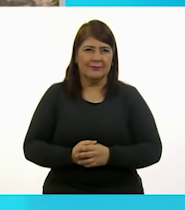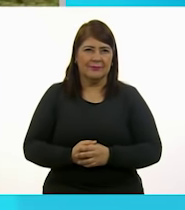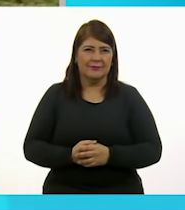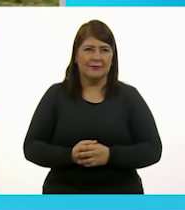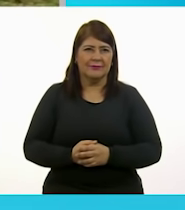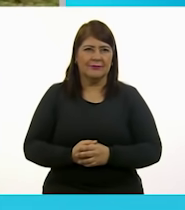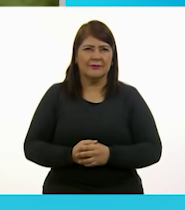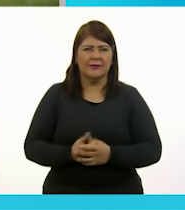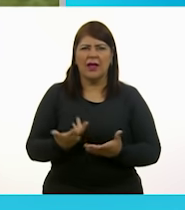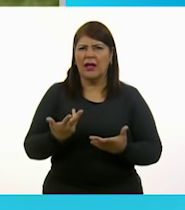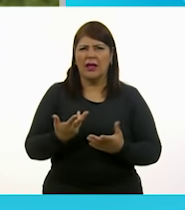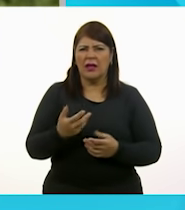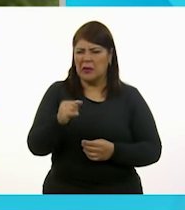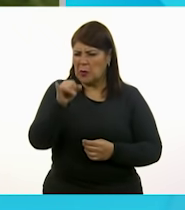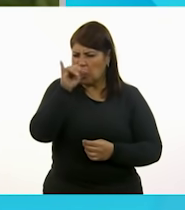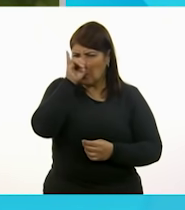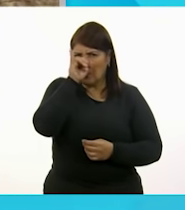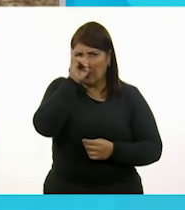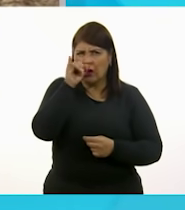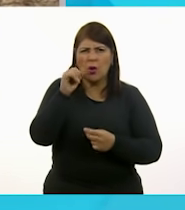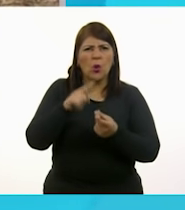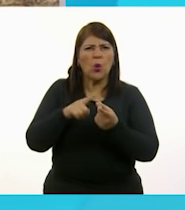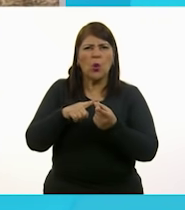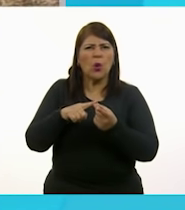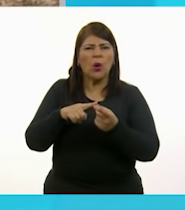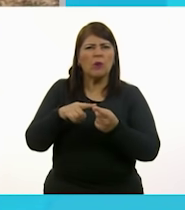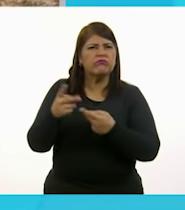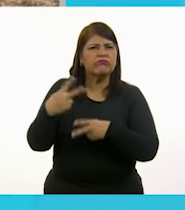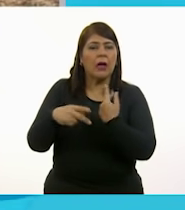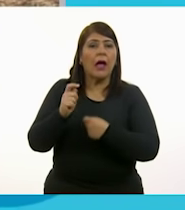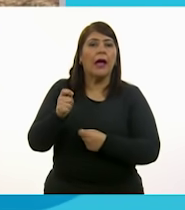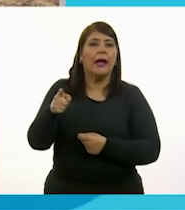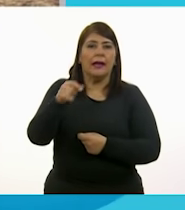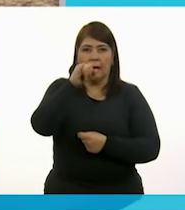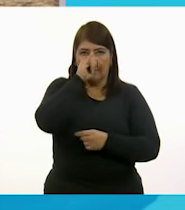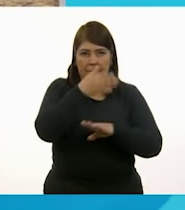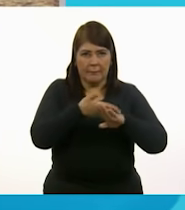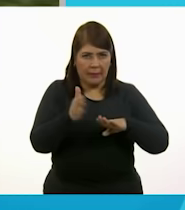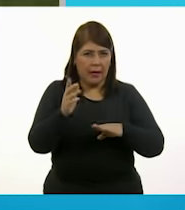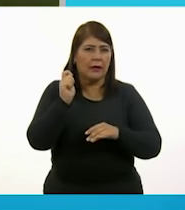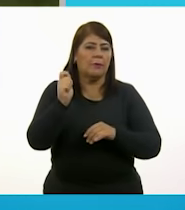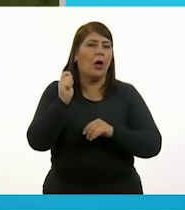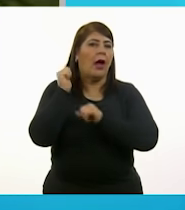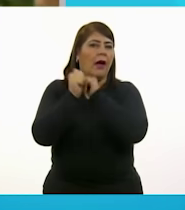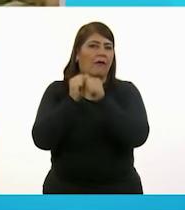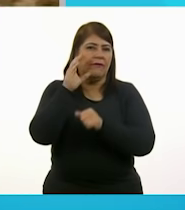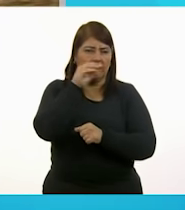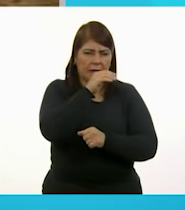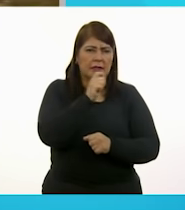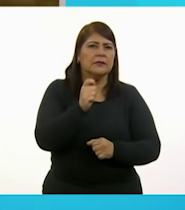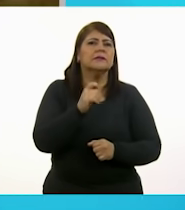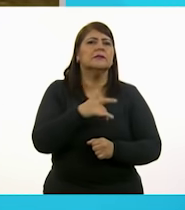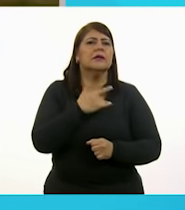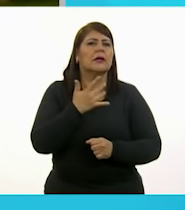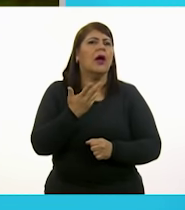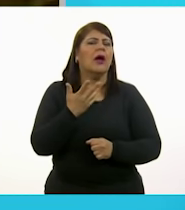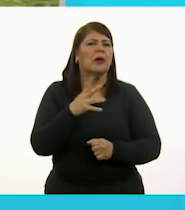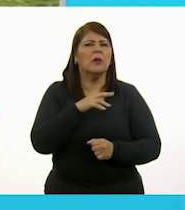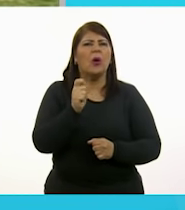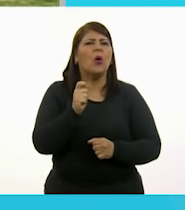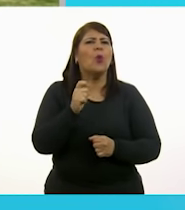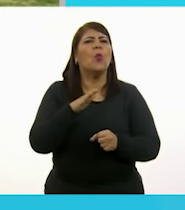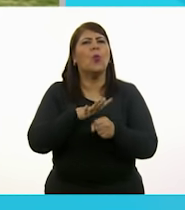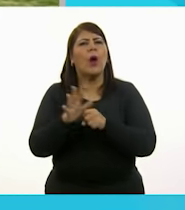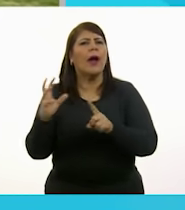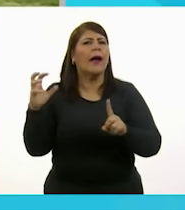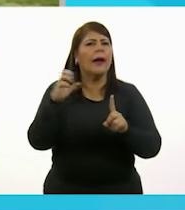¿De dónde viene el rinoceronte? Este es un rinoceronte blanco, es un rinoceronte africano ¿Cuáles son sus depredadores? Los depredadores de